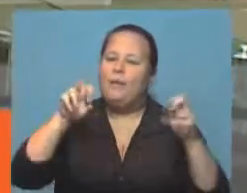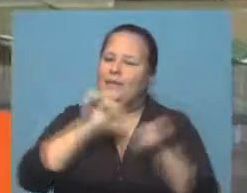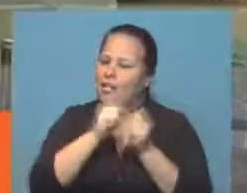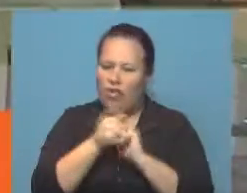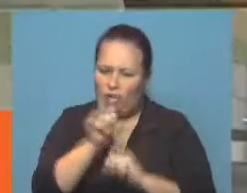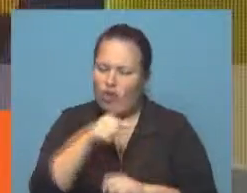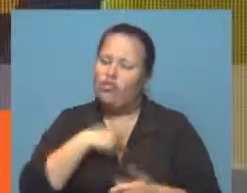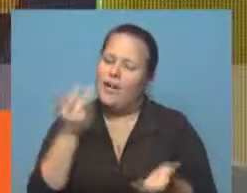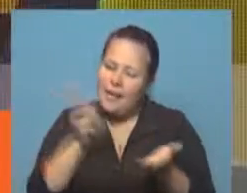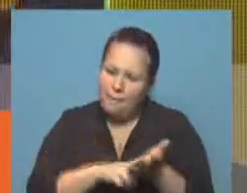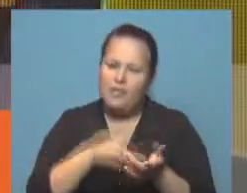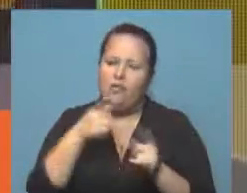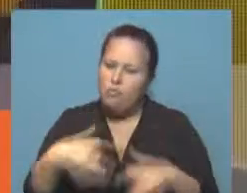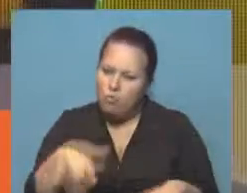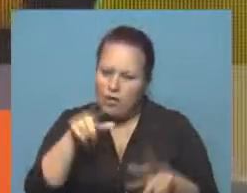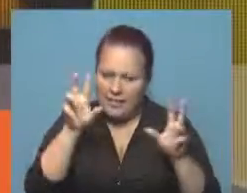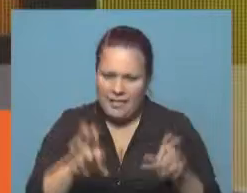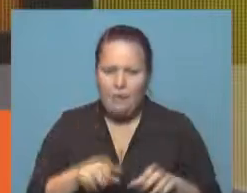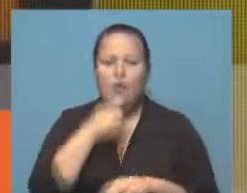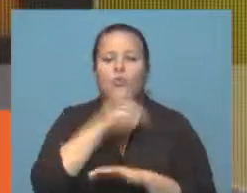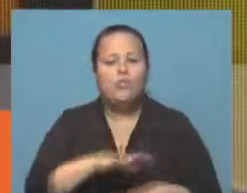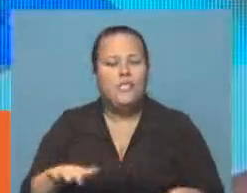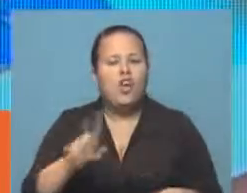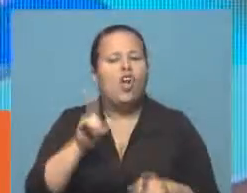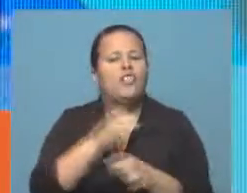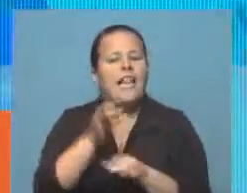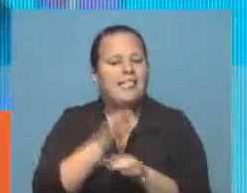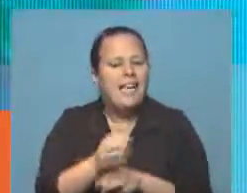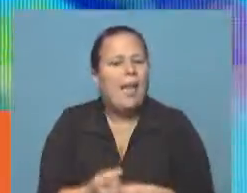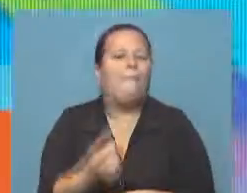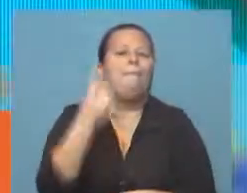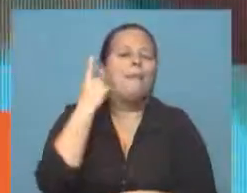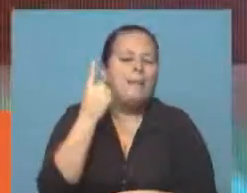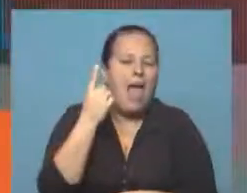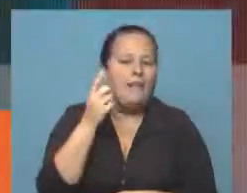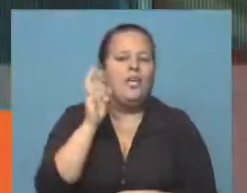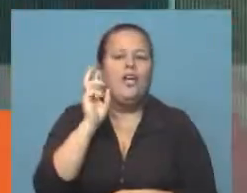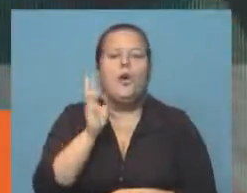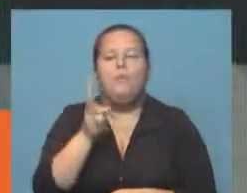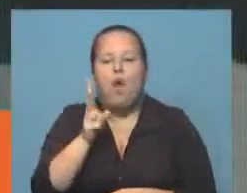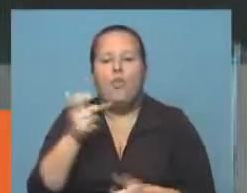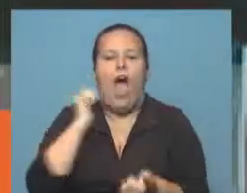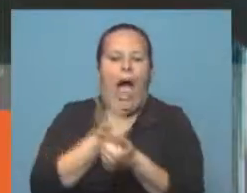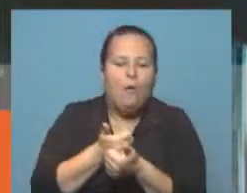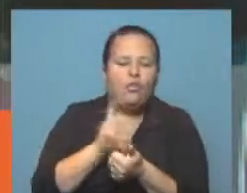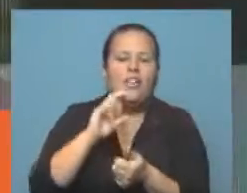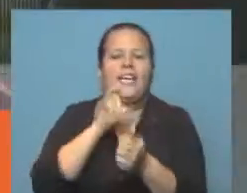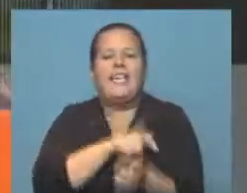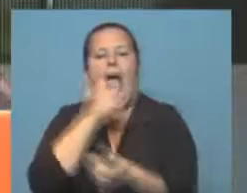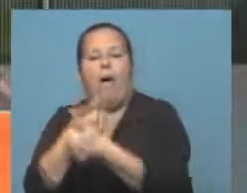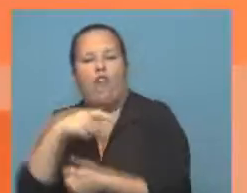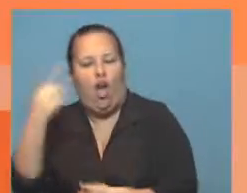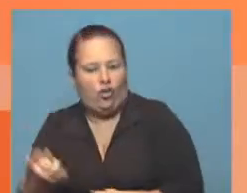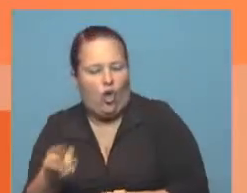sexuales. Esto yo insisto muchísimo. A un chico no se le enseña por primera vez a que no debe ser abusado ni abusar de